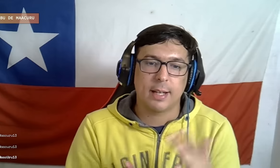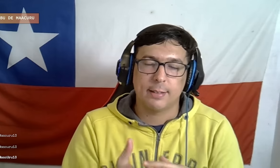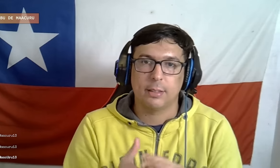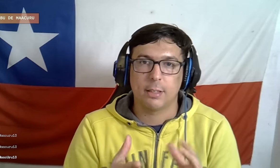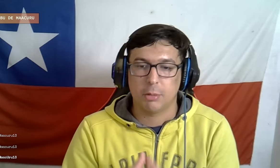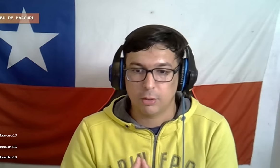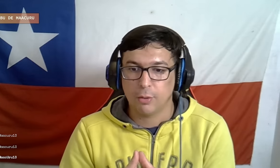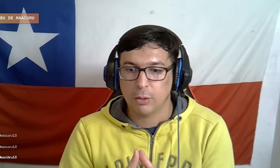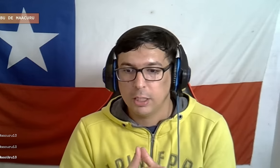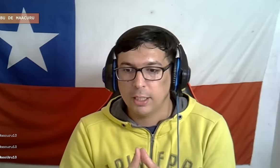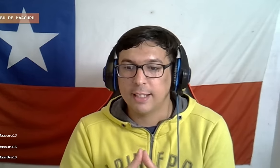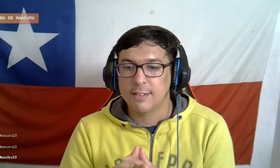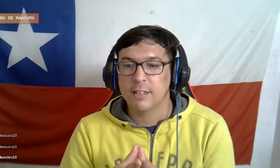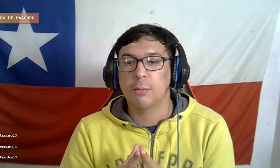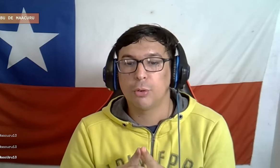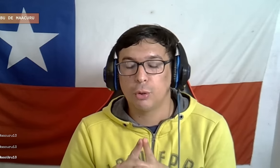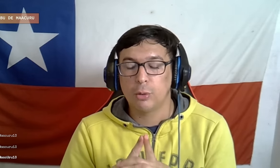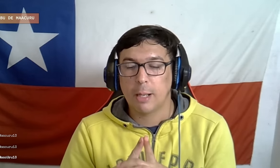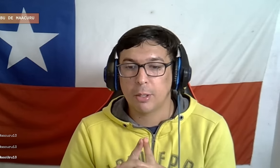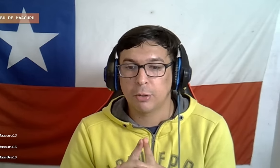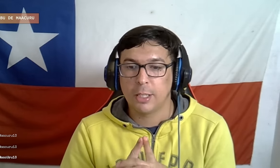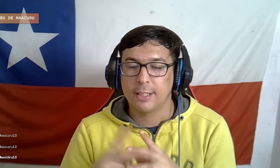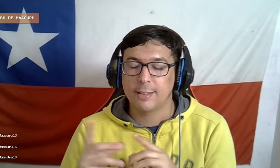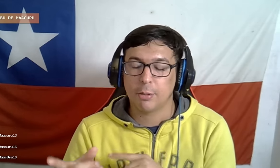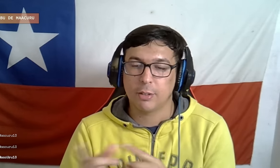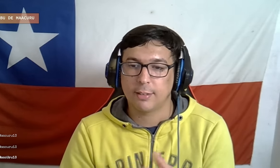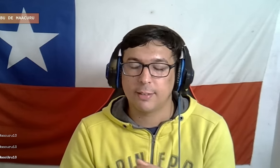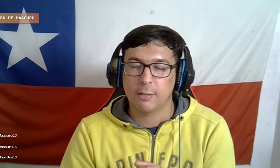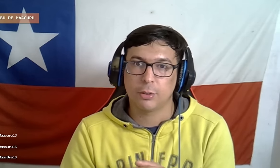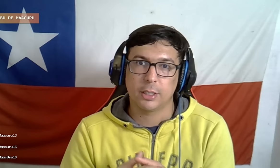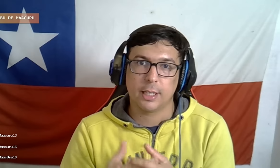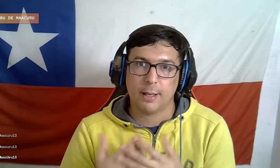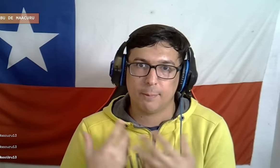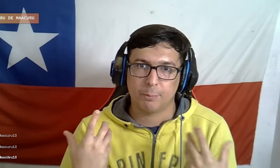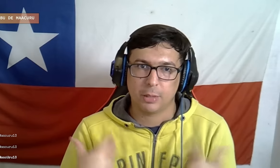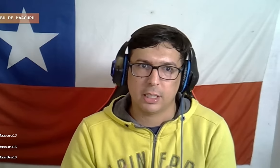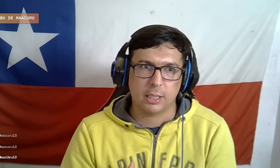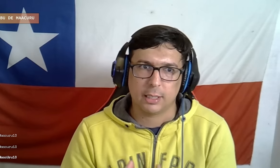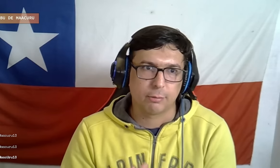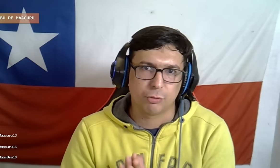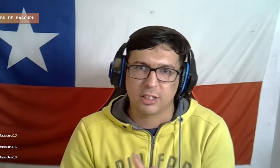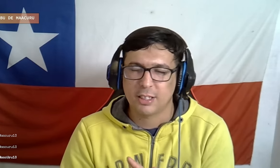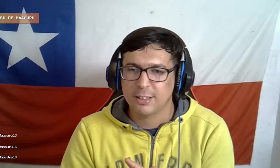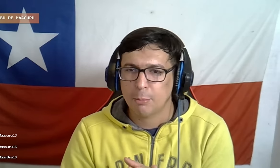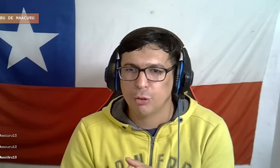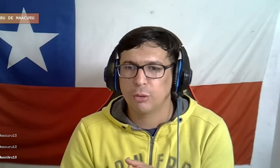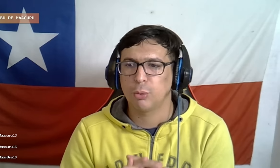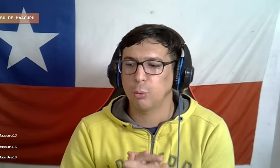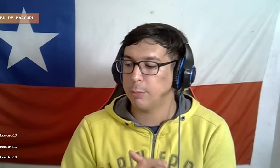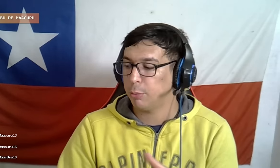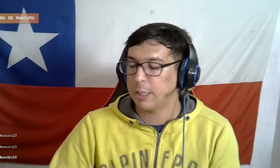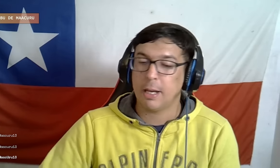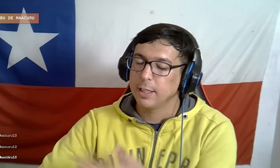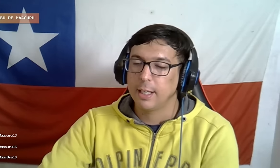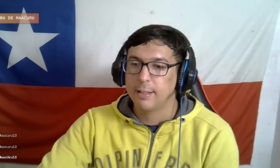de atrás y se prendió fuego y se salvó solo una persona y esa persona que se salvó tenía un 70% de